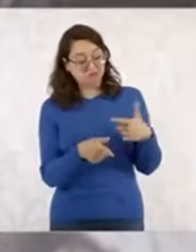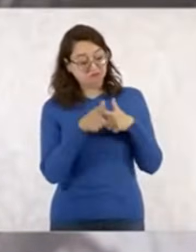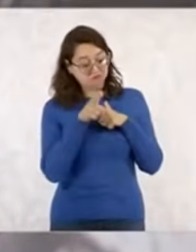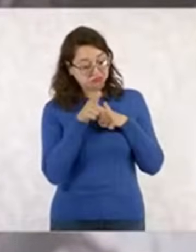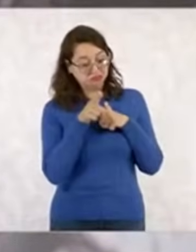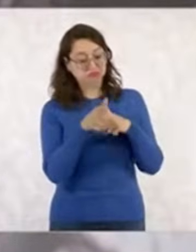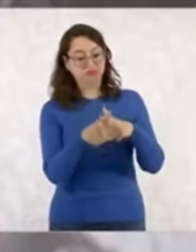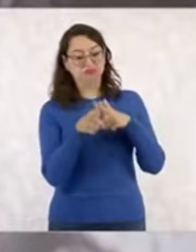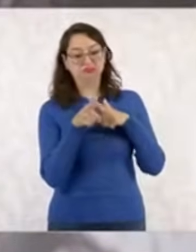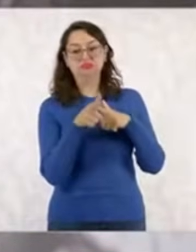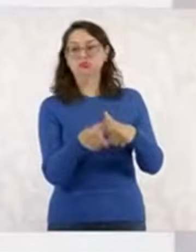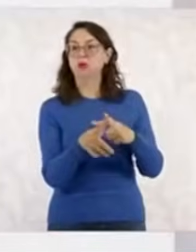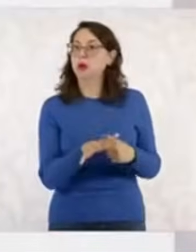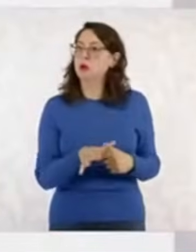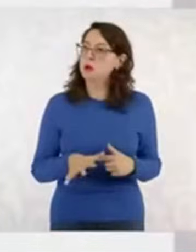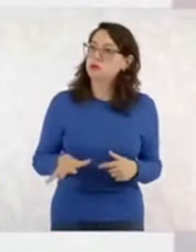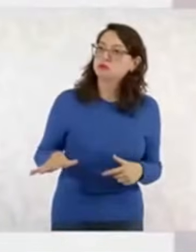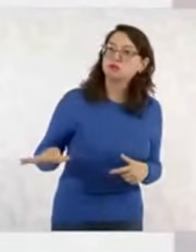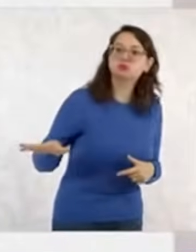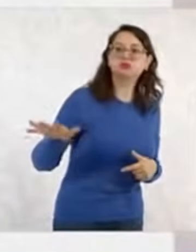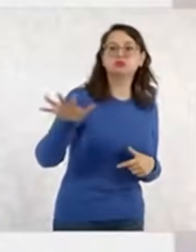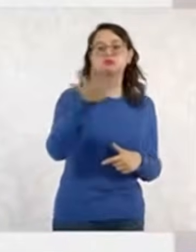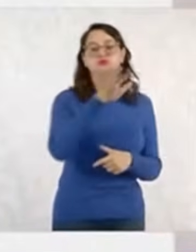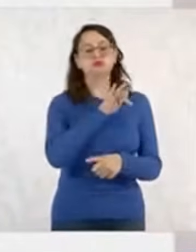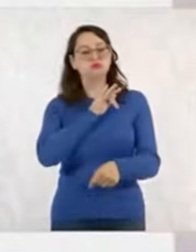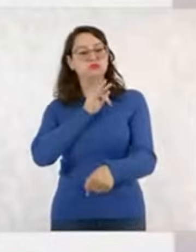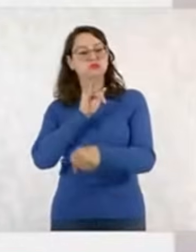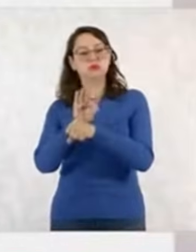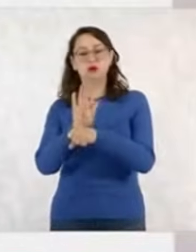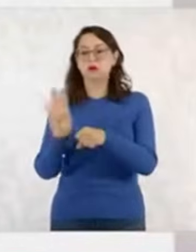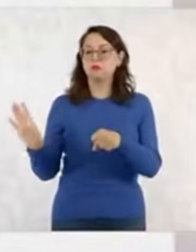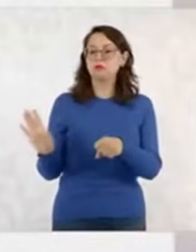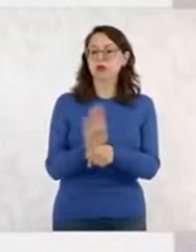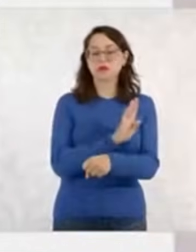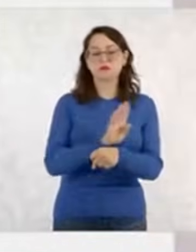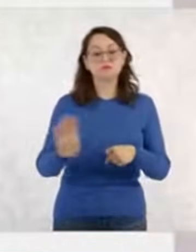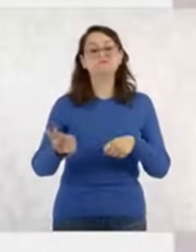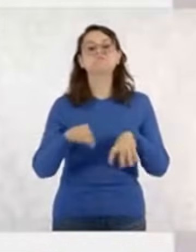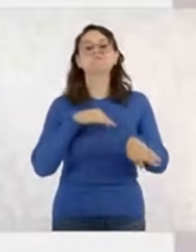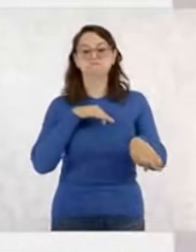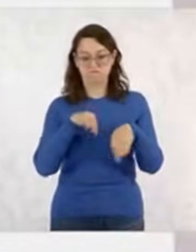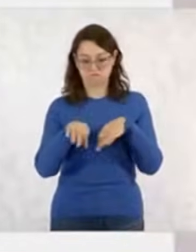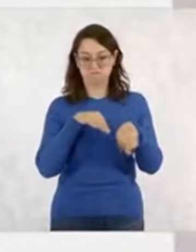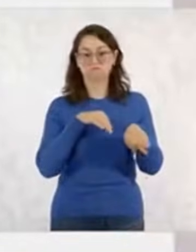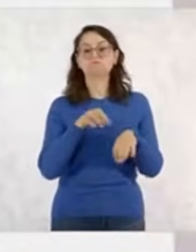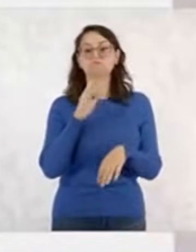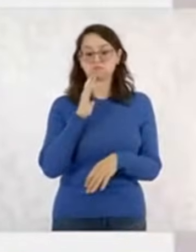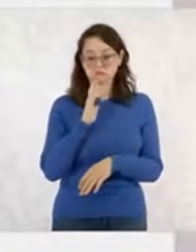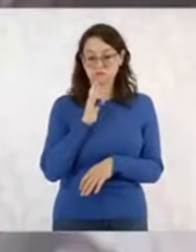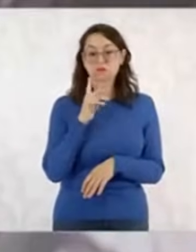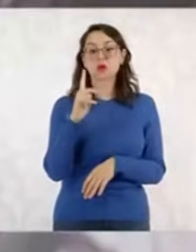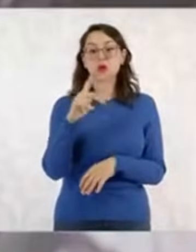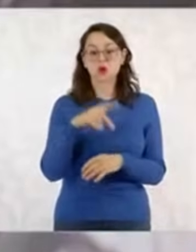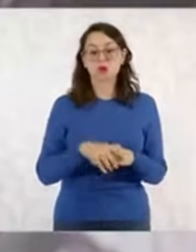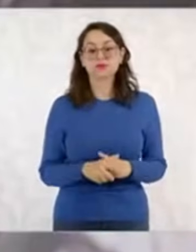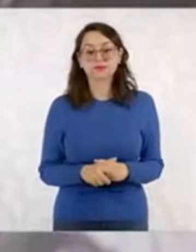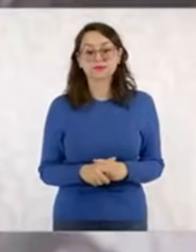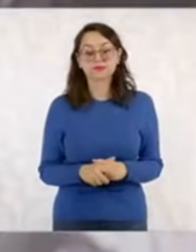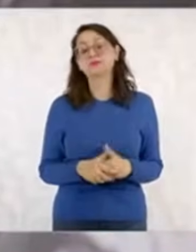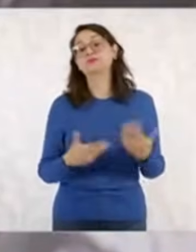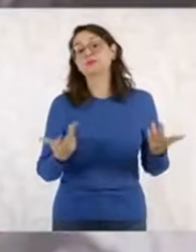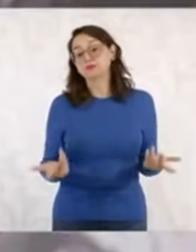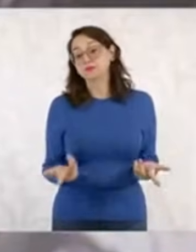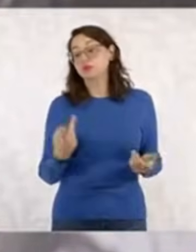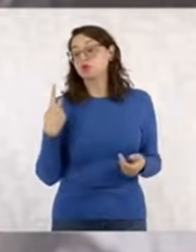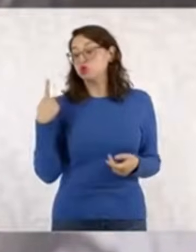bienestar de millones de familias que se ven favorecidas por mejores condiciones de trabajo y acceso a herramientas más